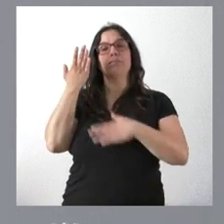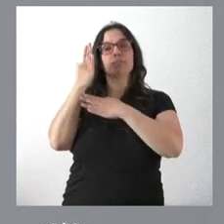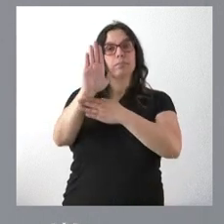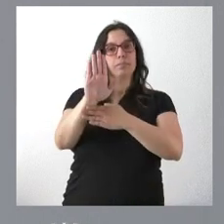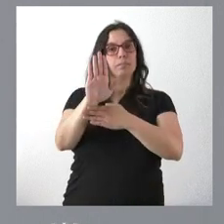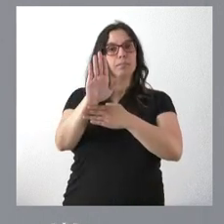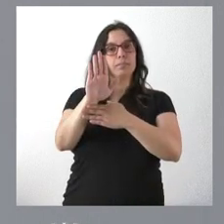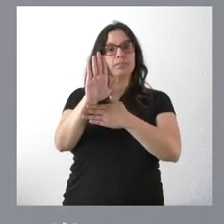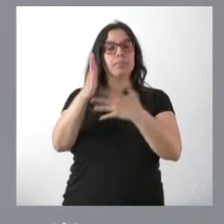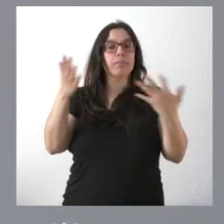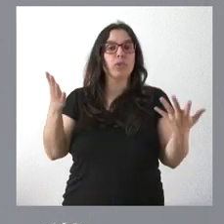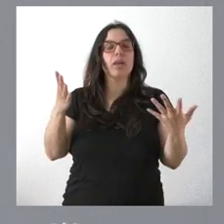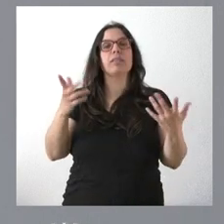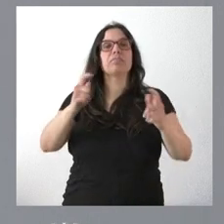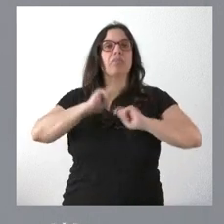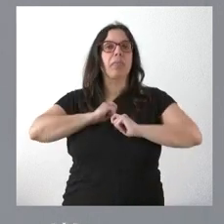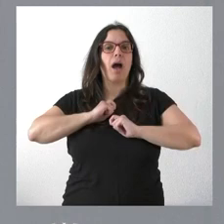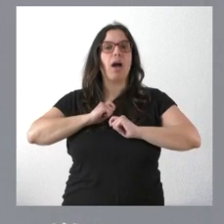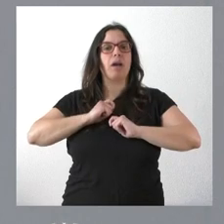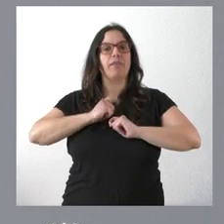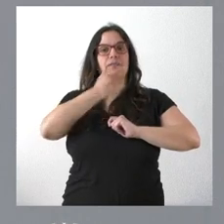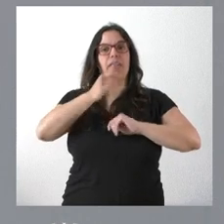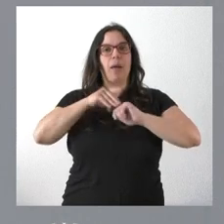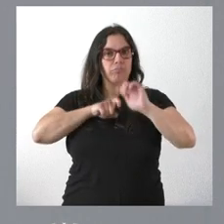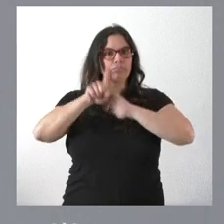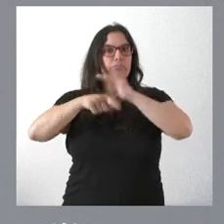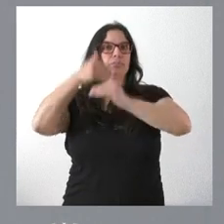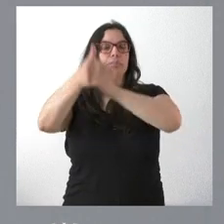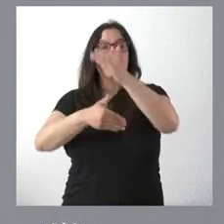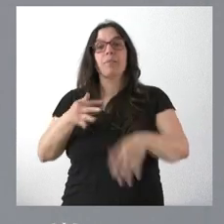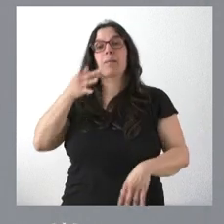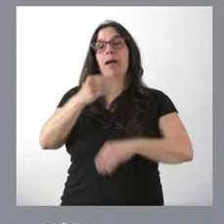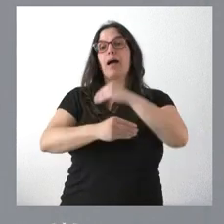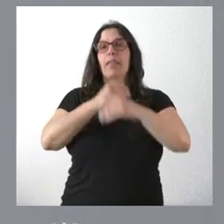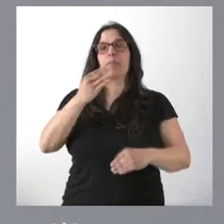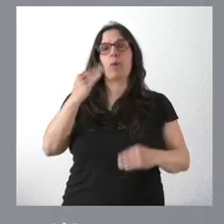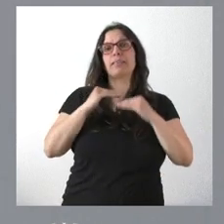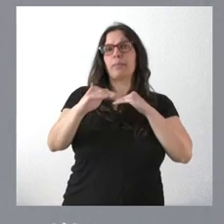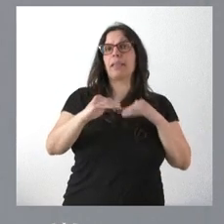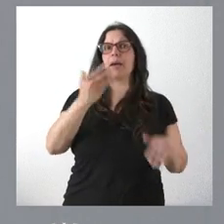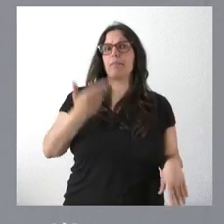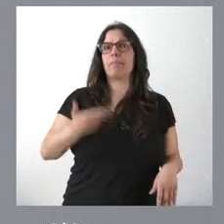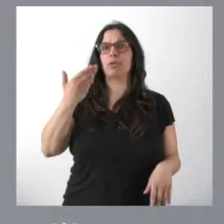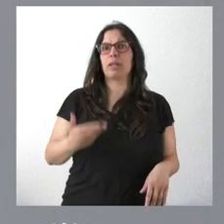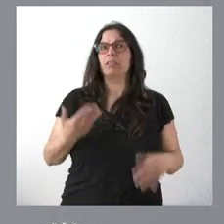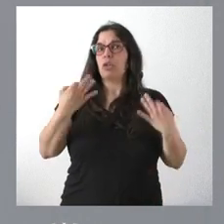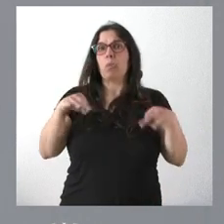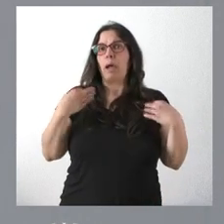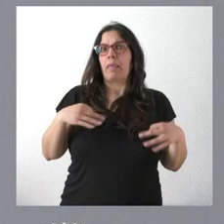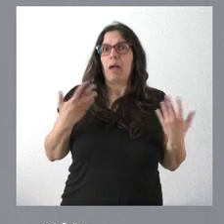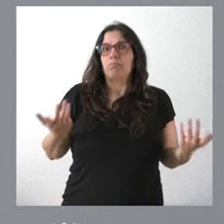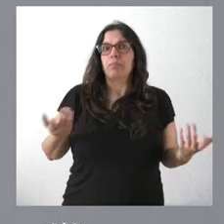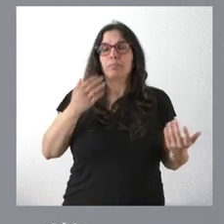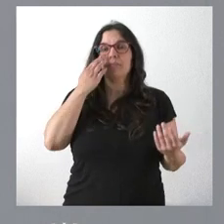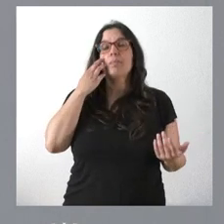parlamentaria y lo que nos permite es avanzar en esa dirección y lo hacemos con un importante grado de estabilidad y de normalidad, porque las